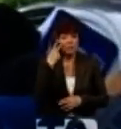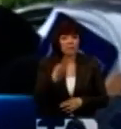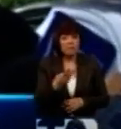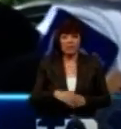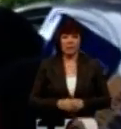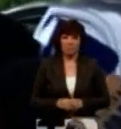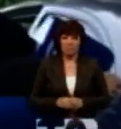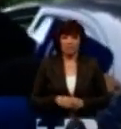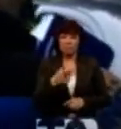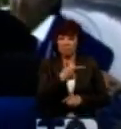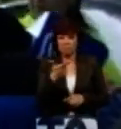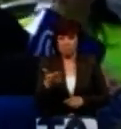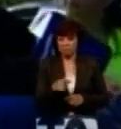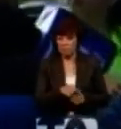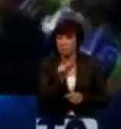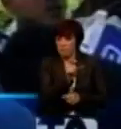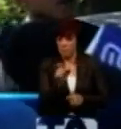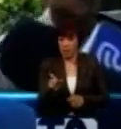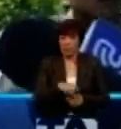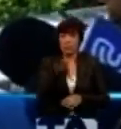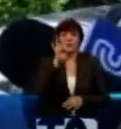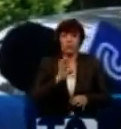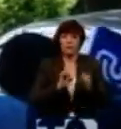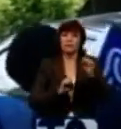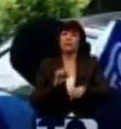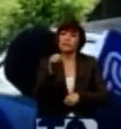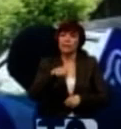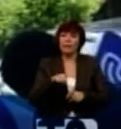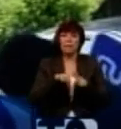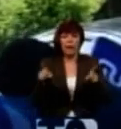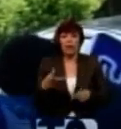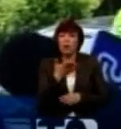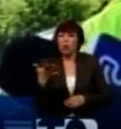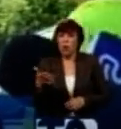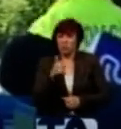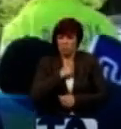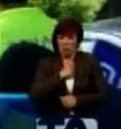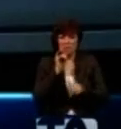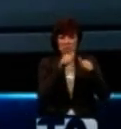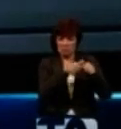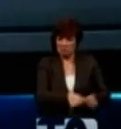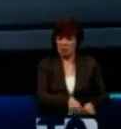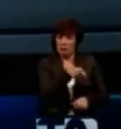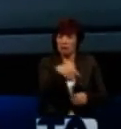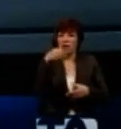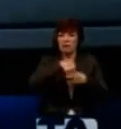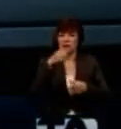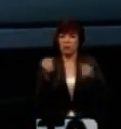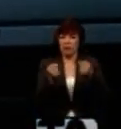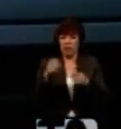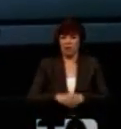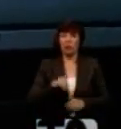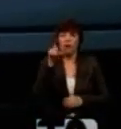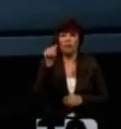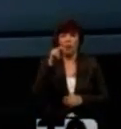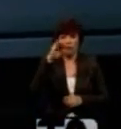Tenemos un indicio balístico, se han levantado huellas digitales. Tenía sus pertenencias en el interior del vehículo. El fallecido es Santo Danilo Montalbán,